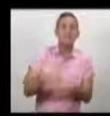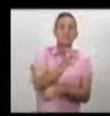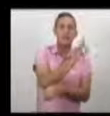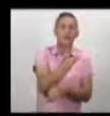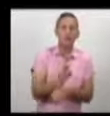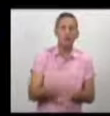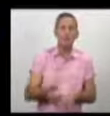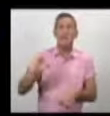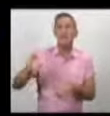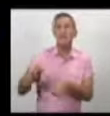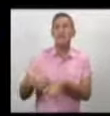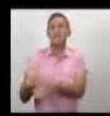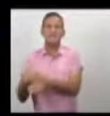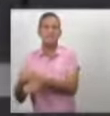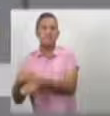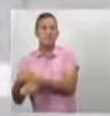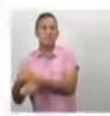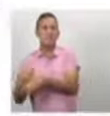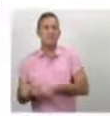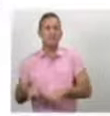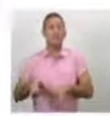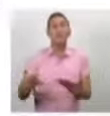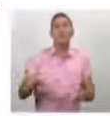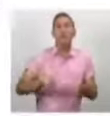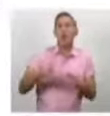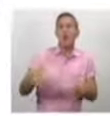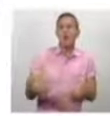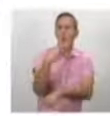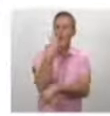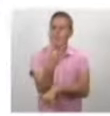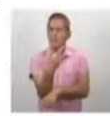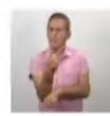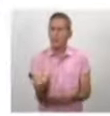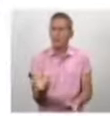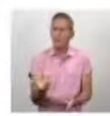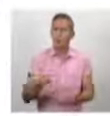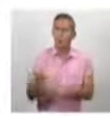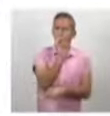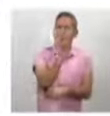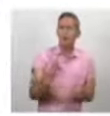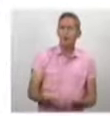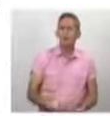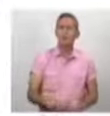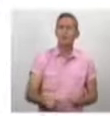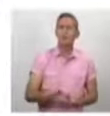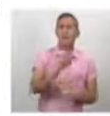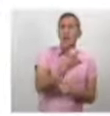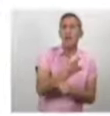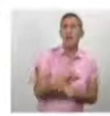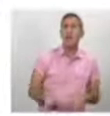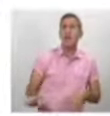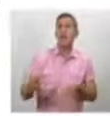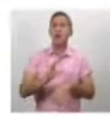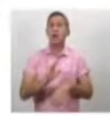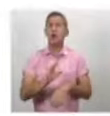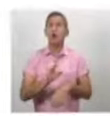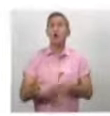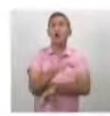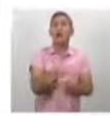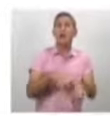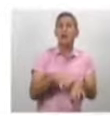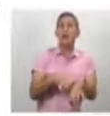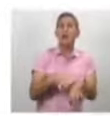célula eucariota hay diferencias, porque encontramos una célula eucariota animal y una célula